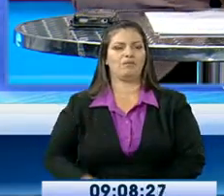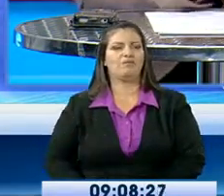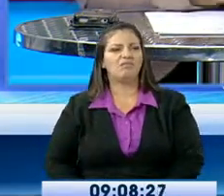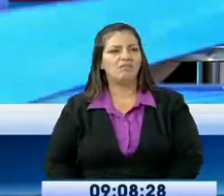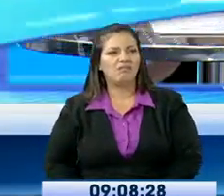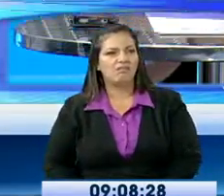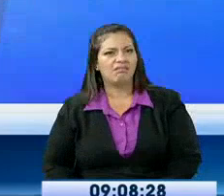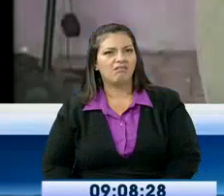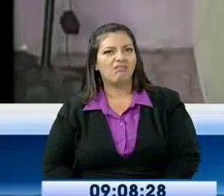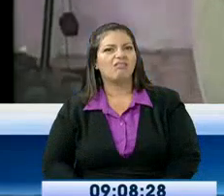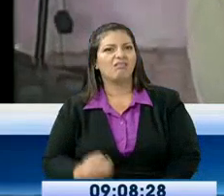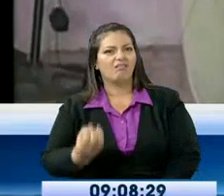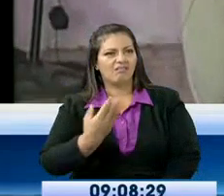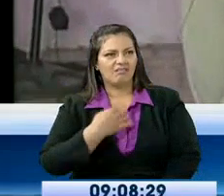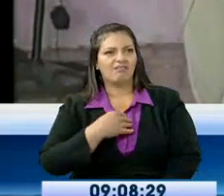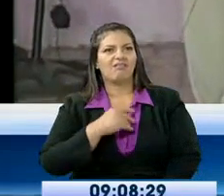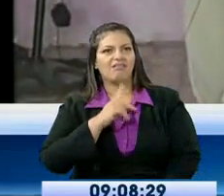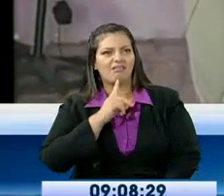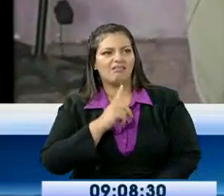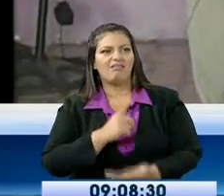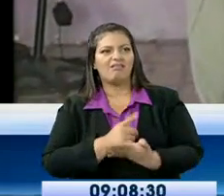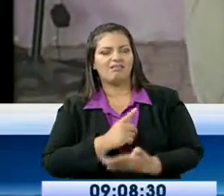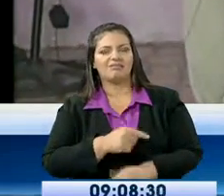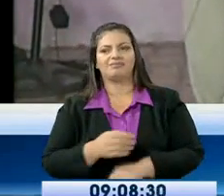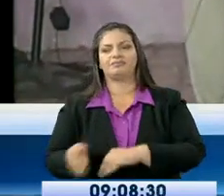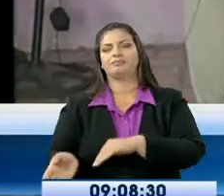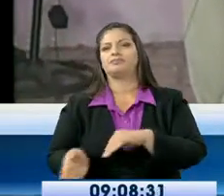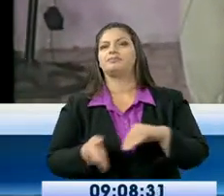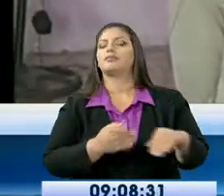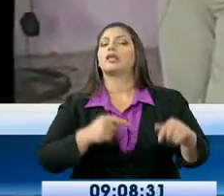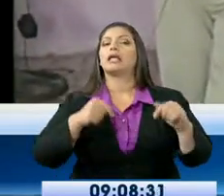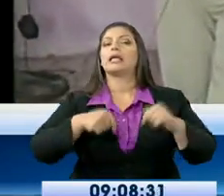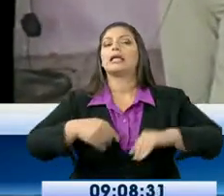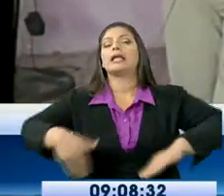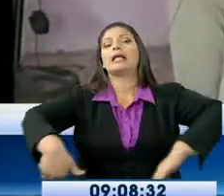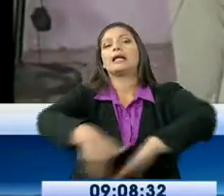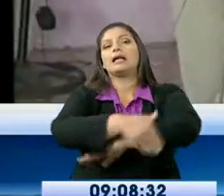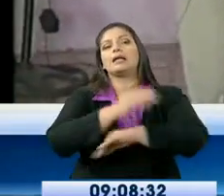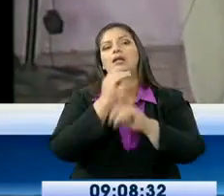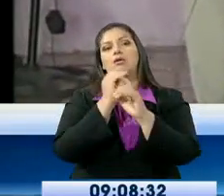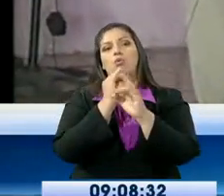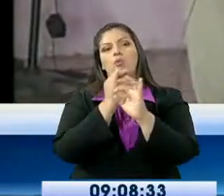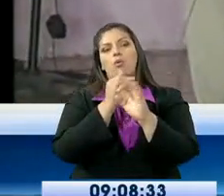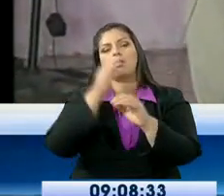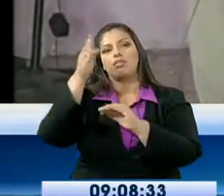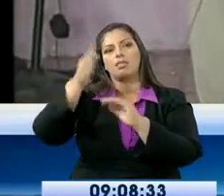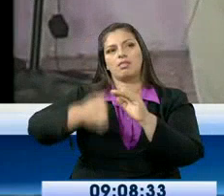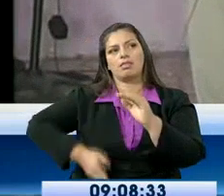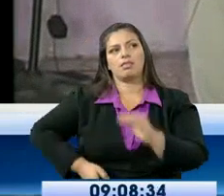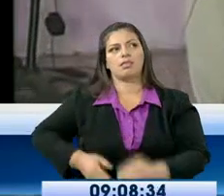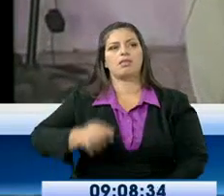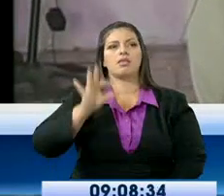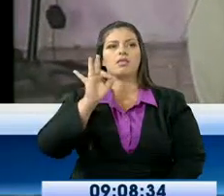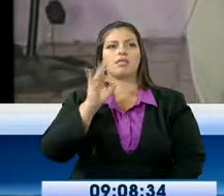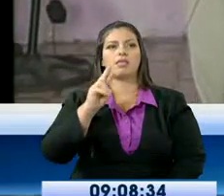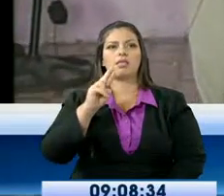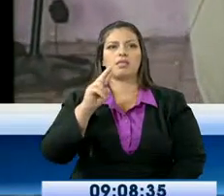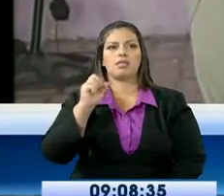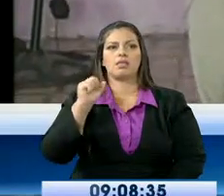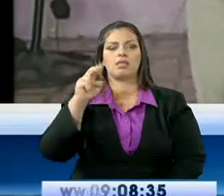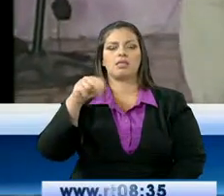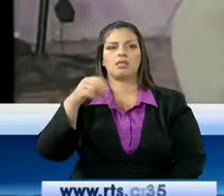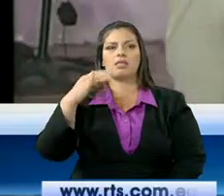sur de Guayaquil. Estamos junto a la calle Guaranda y Lorenzo de Garicoda. Lorenzo de Garicoda es la de allá. Y Francisco de Marcos, en